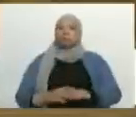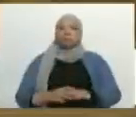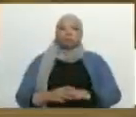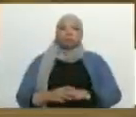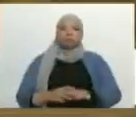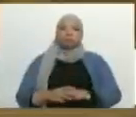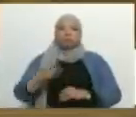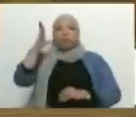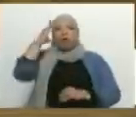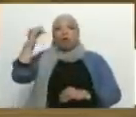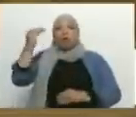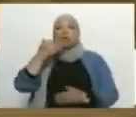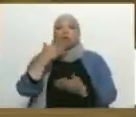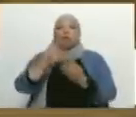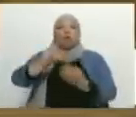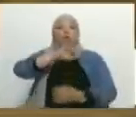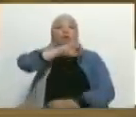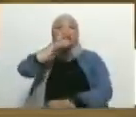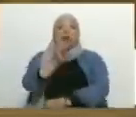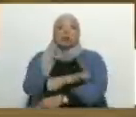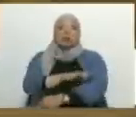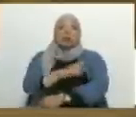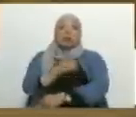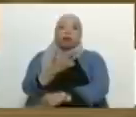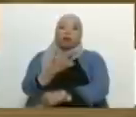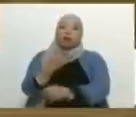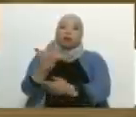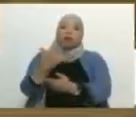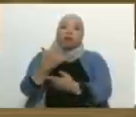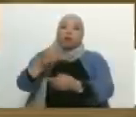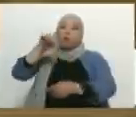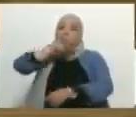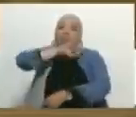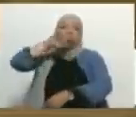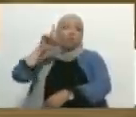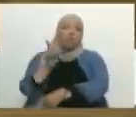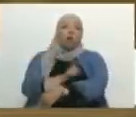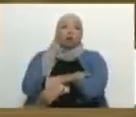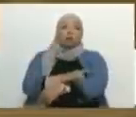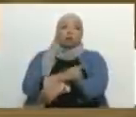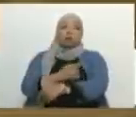que Dios nos da muchísima fuerza, nos carga de mucha fuerza.